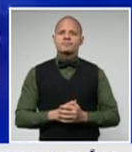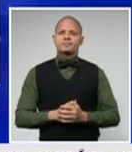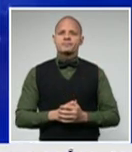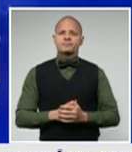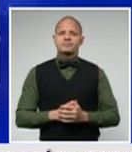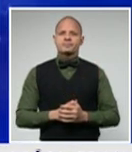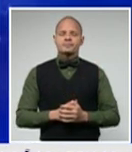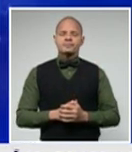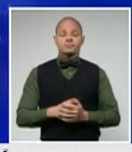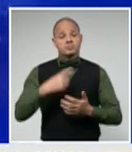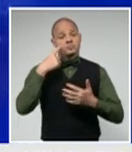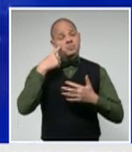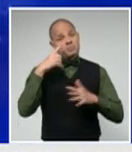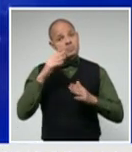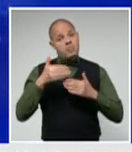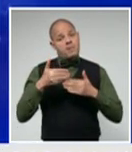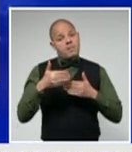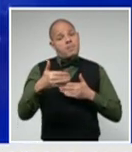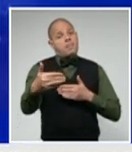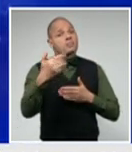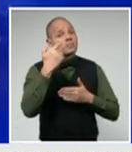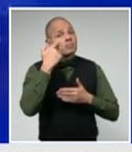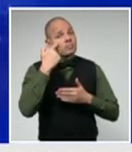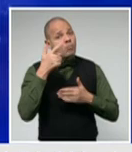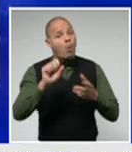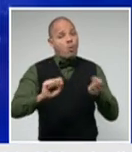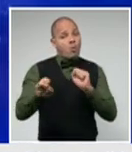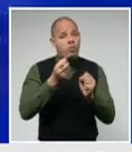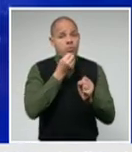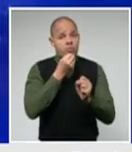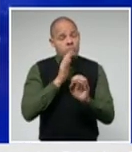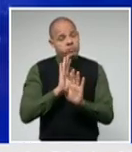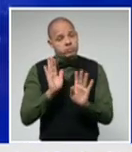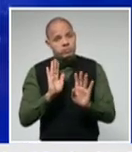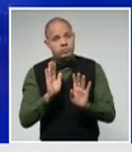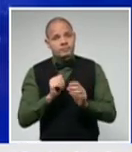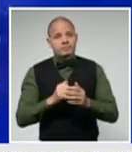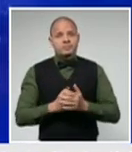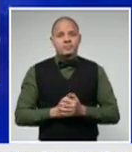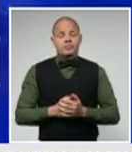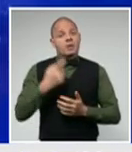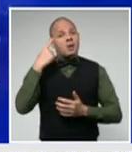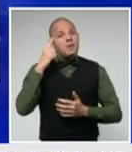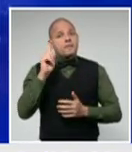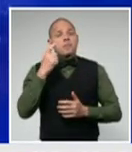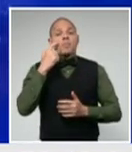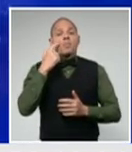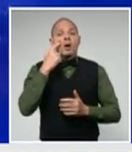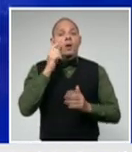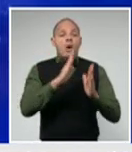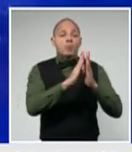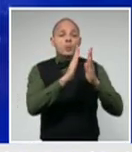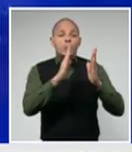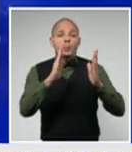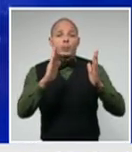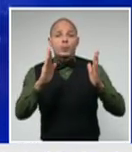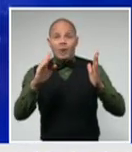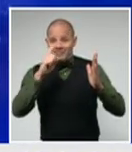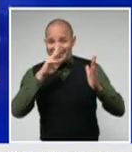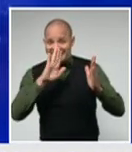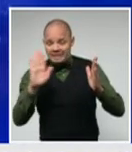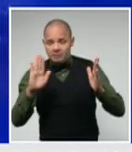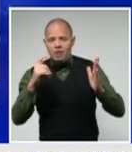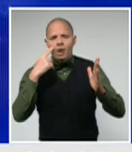las acciones que se realizan pues podamos quedar con mejores indicadores que demuestren además